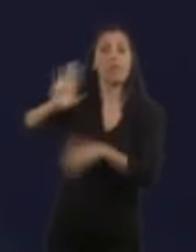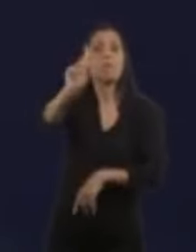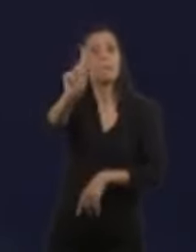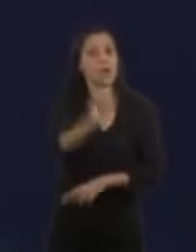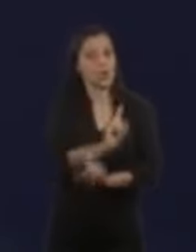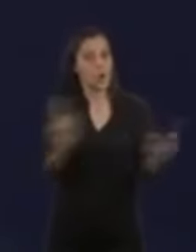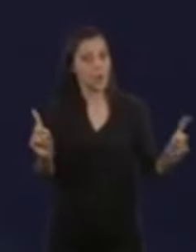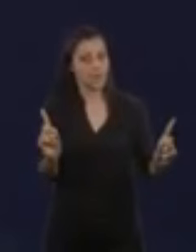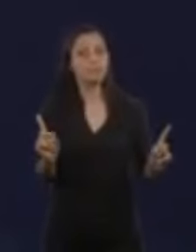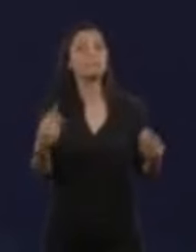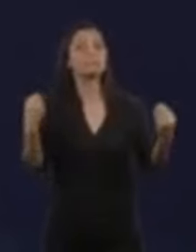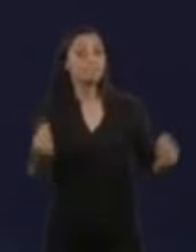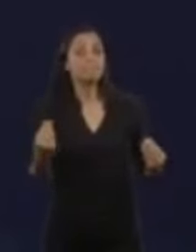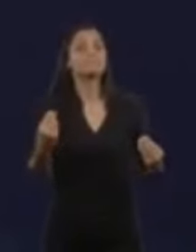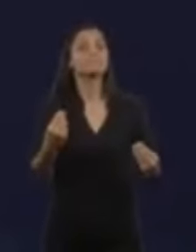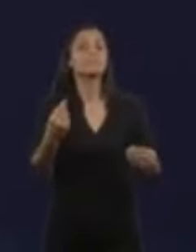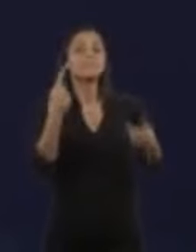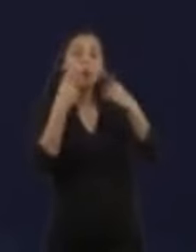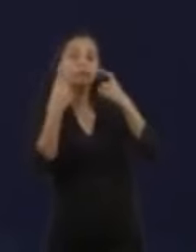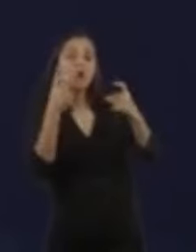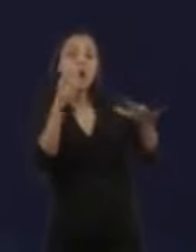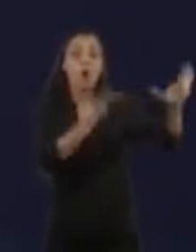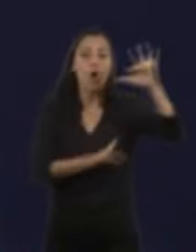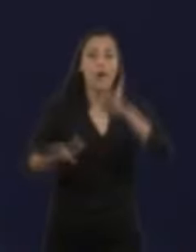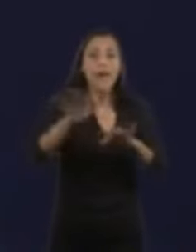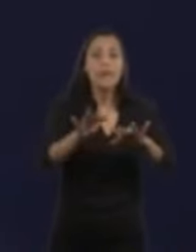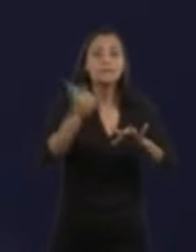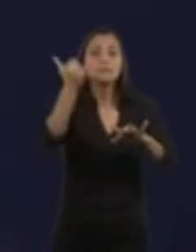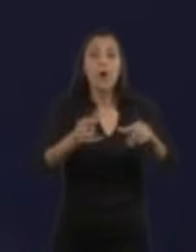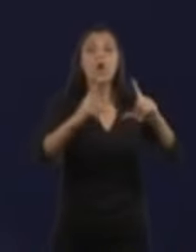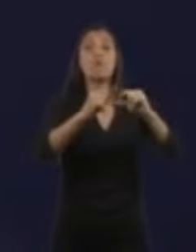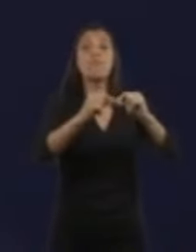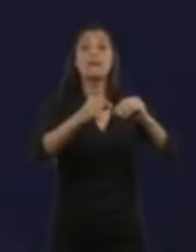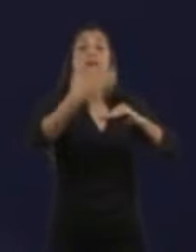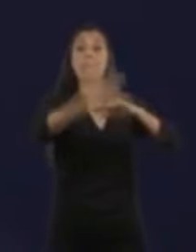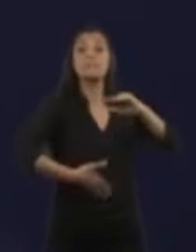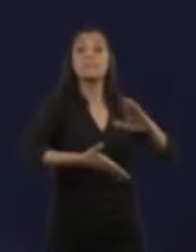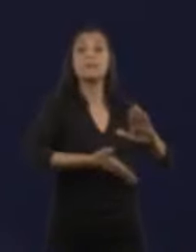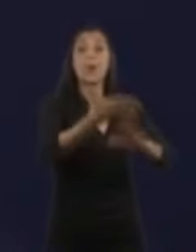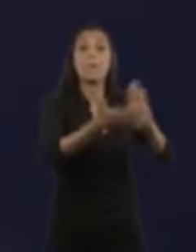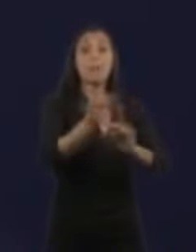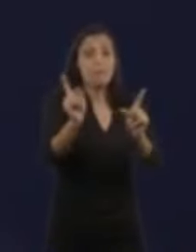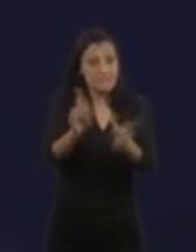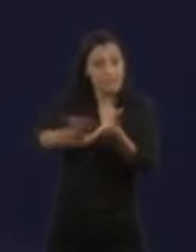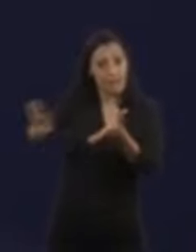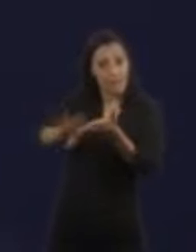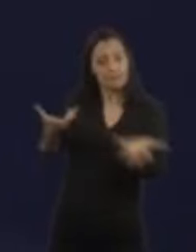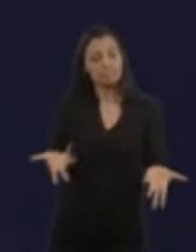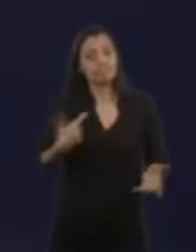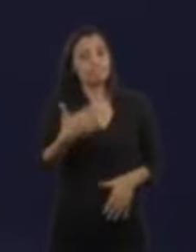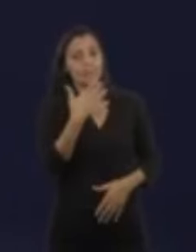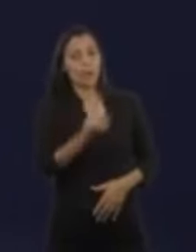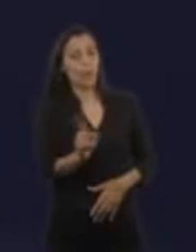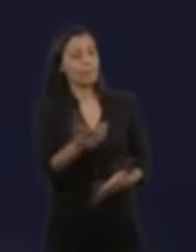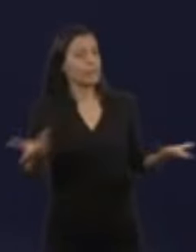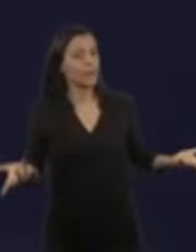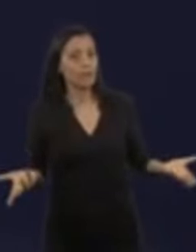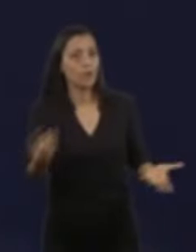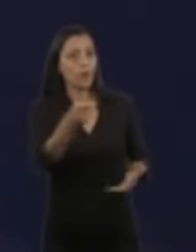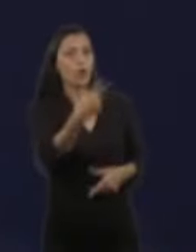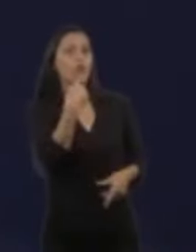rolear los vencimientos o vencimientos que había eh de deuda Así que eh No veo ningún tipo de